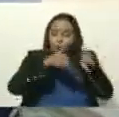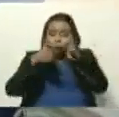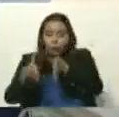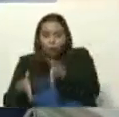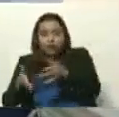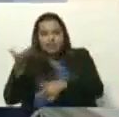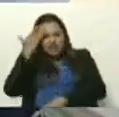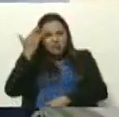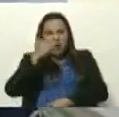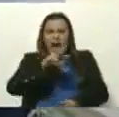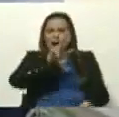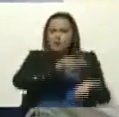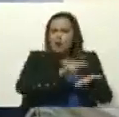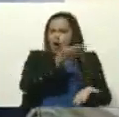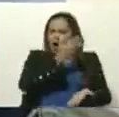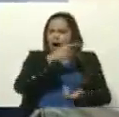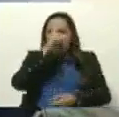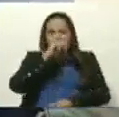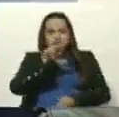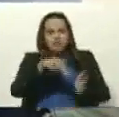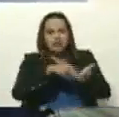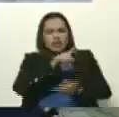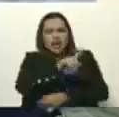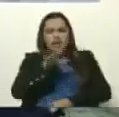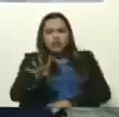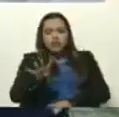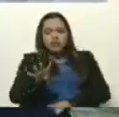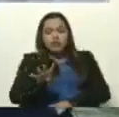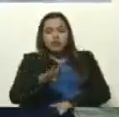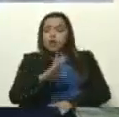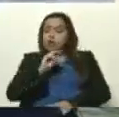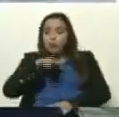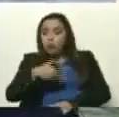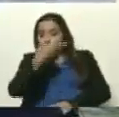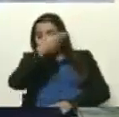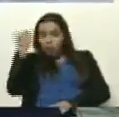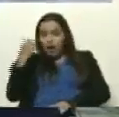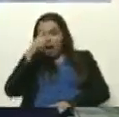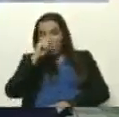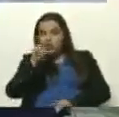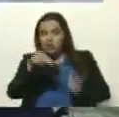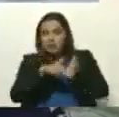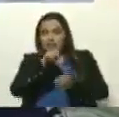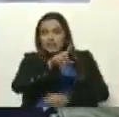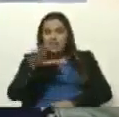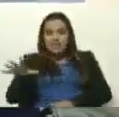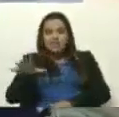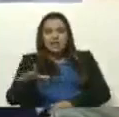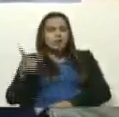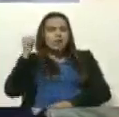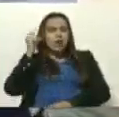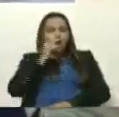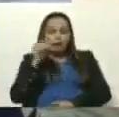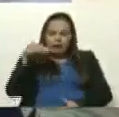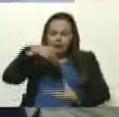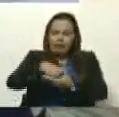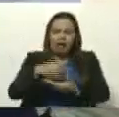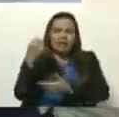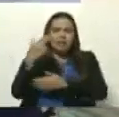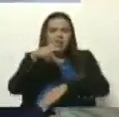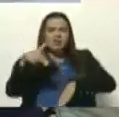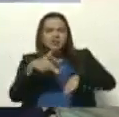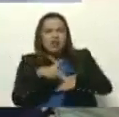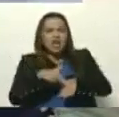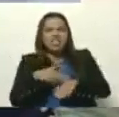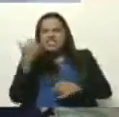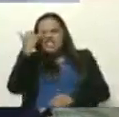es cierto que fue aprobada en 2014 también se ha trono hemos olvidar que el 2015 llegan unos hombres y mujeres aparte de a la asamblea nacional con los fines de